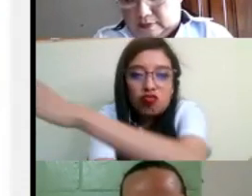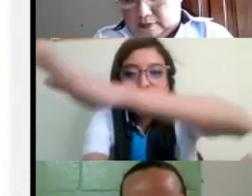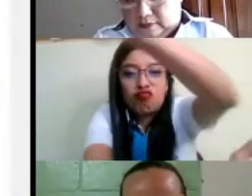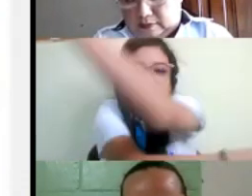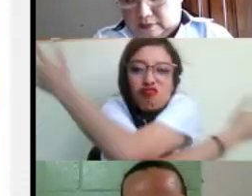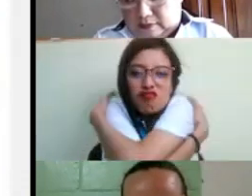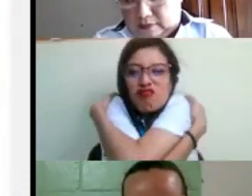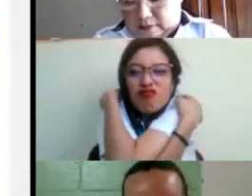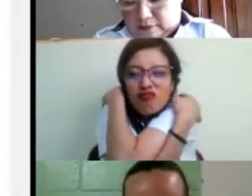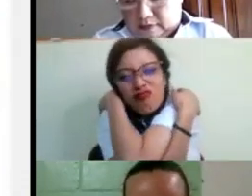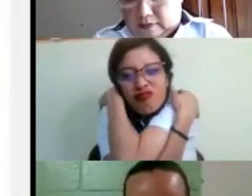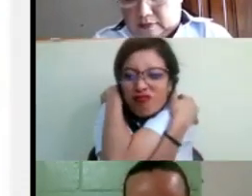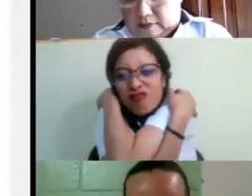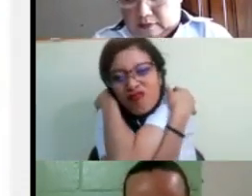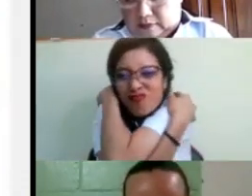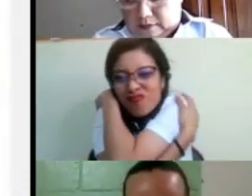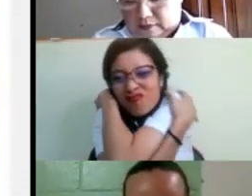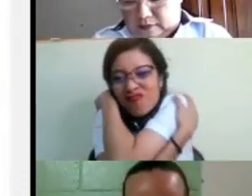Ok.